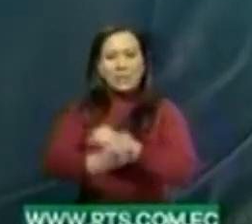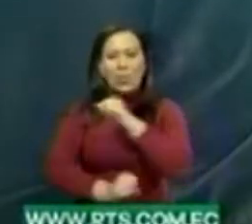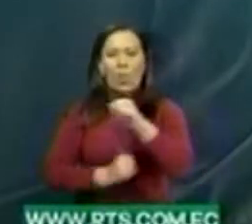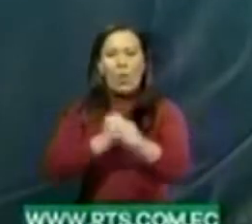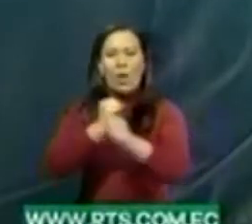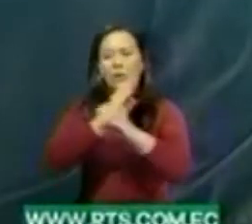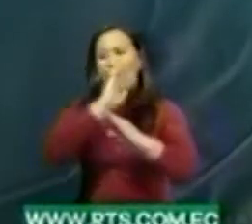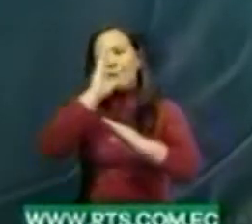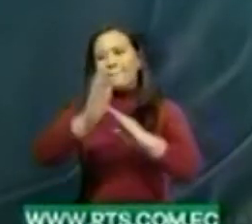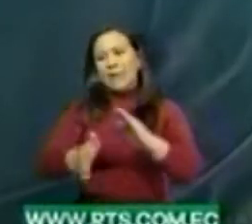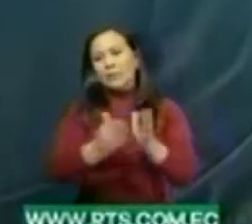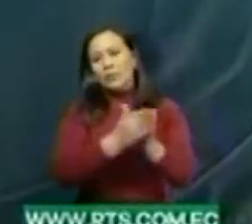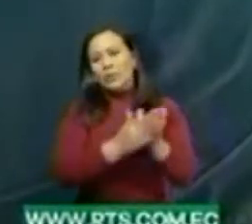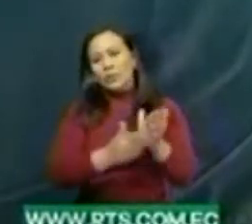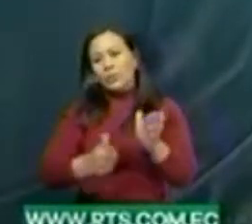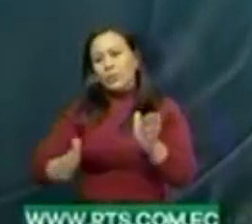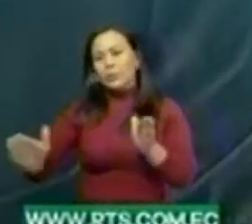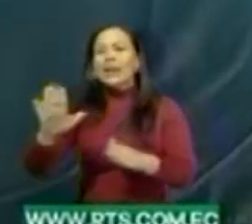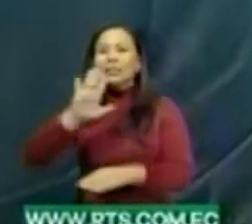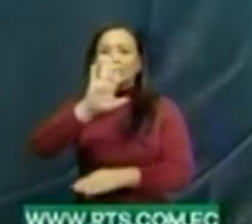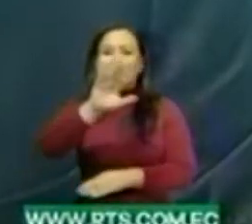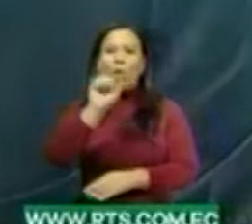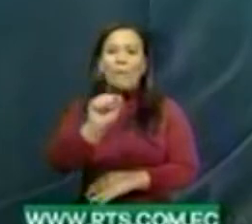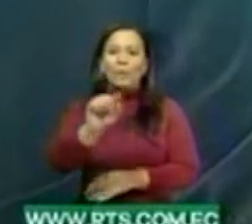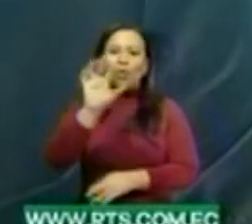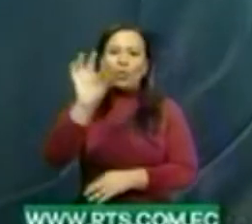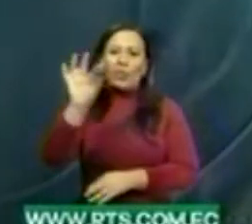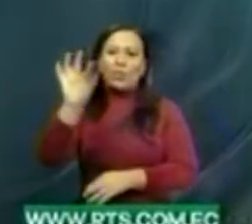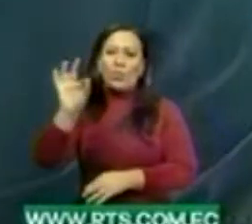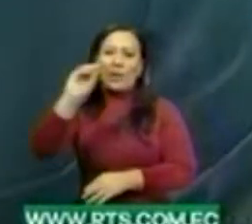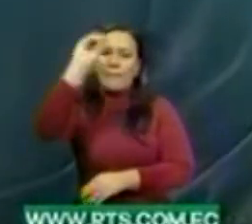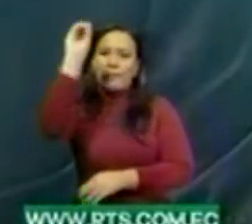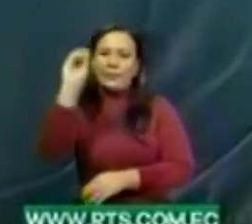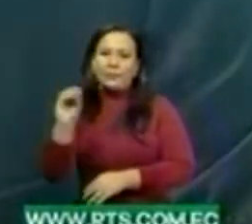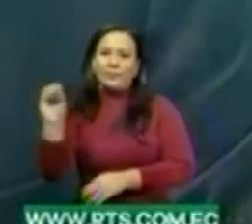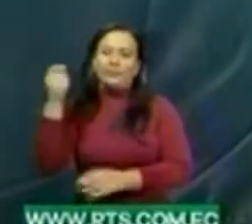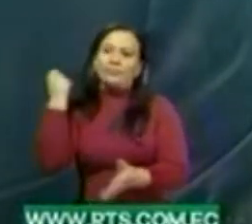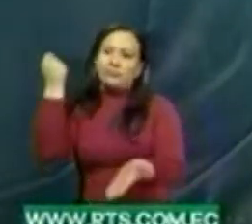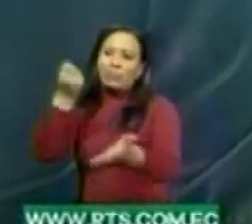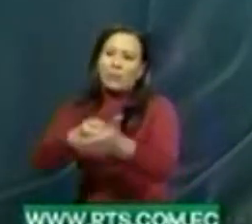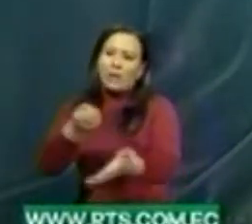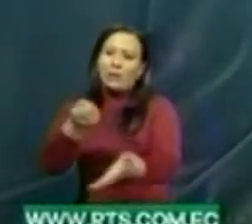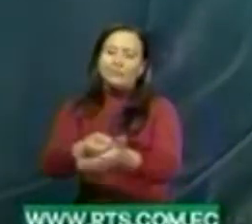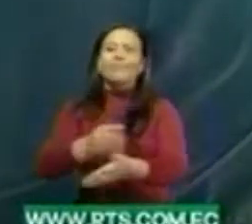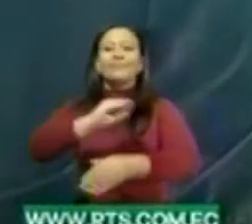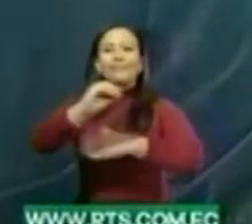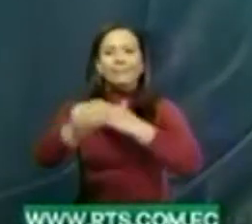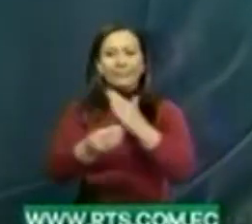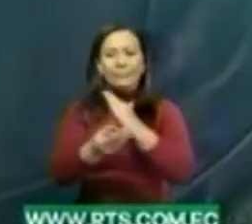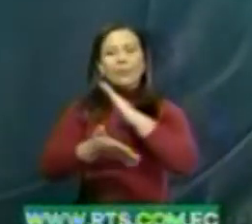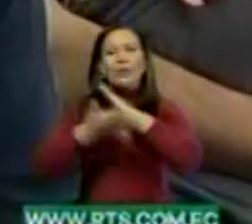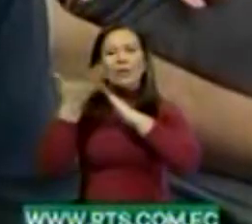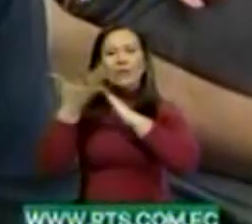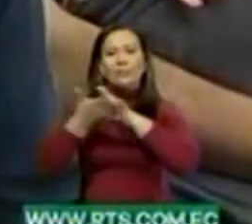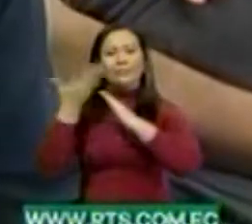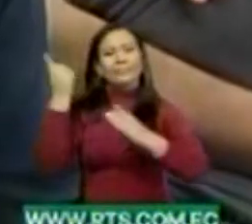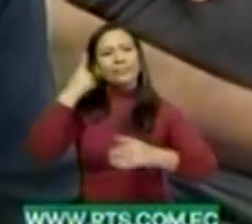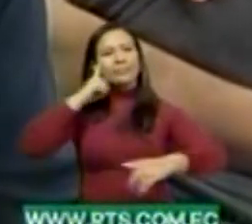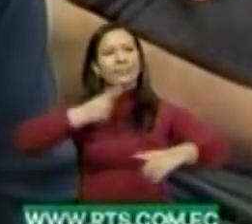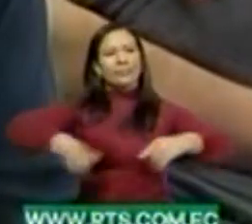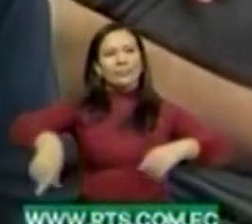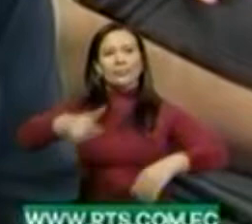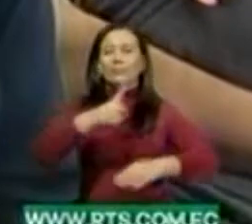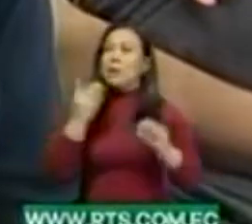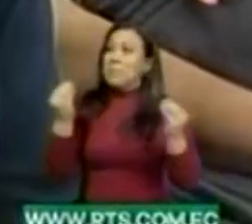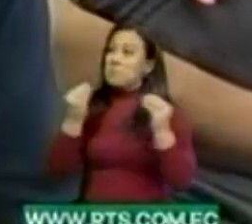plazo con tasas desde el 5.99%, lo que debería ser la reactivación del sector de la construcción. Hay como que